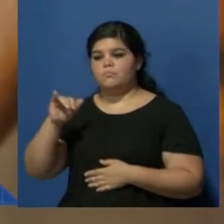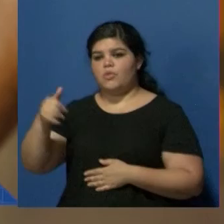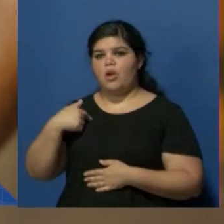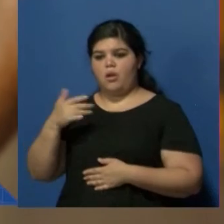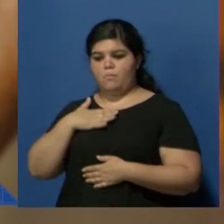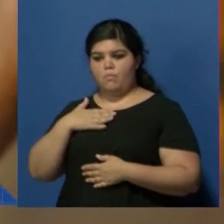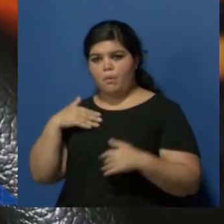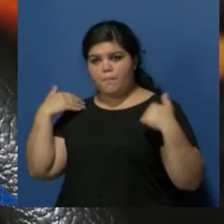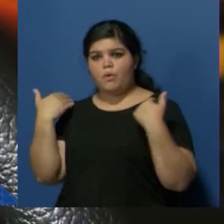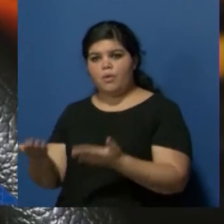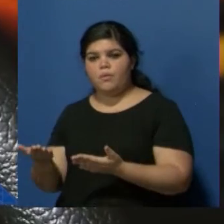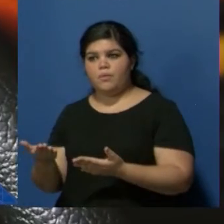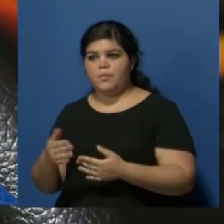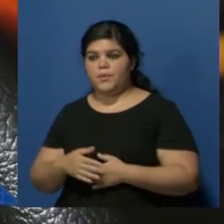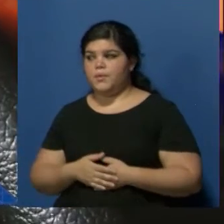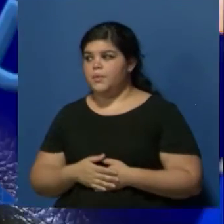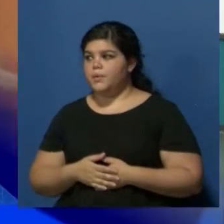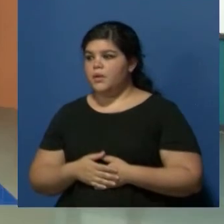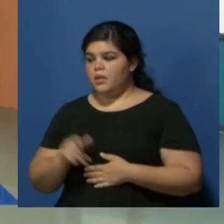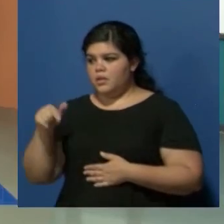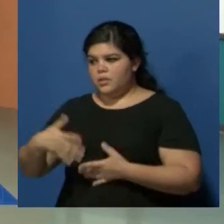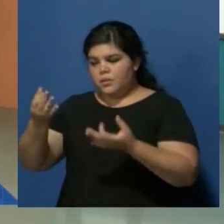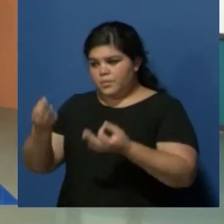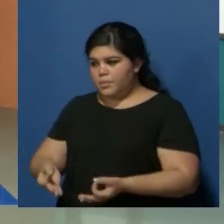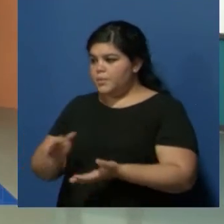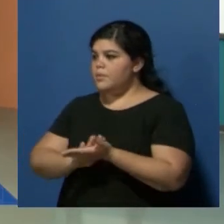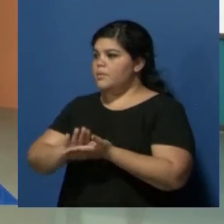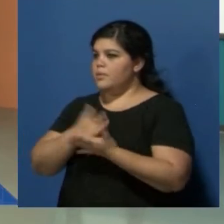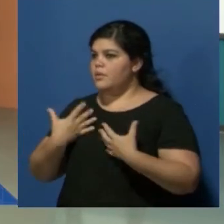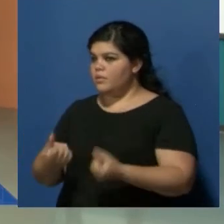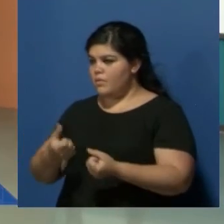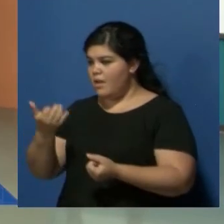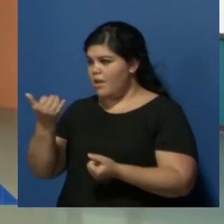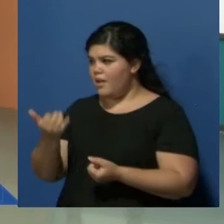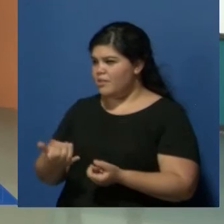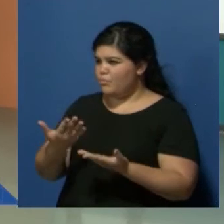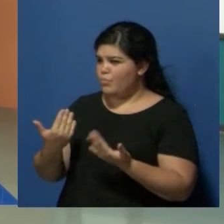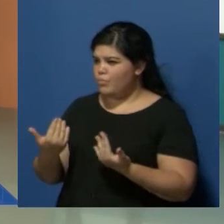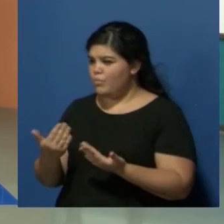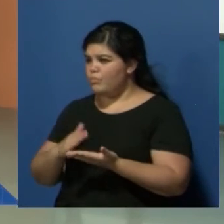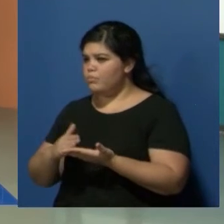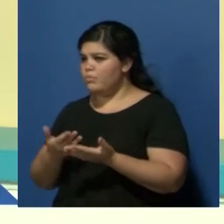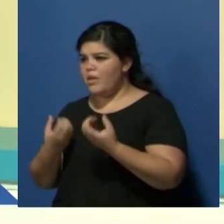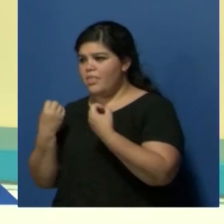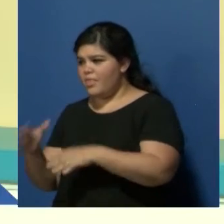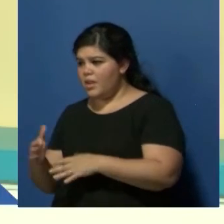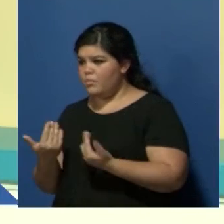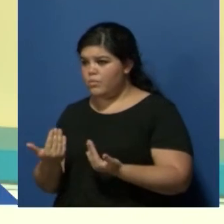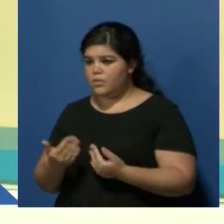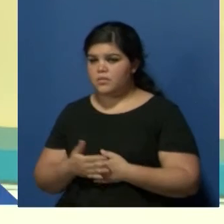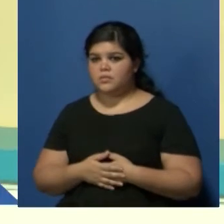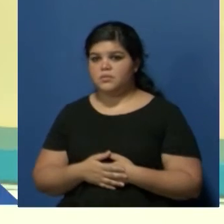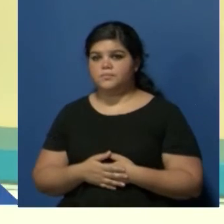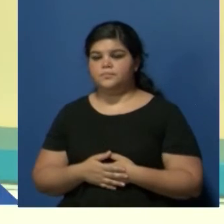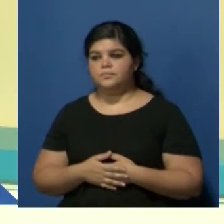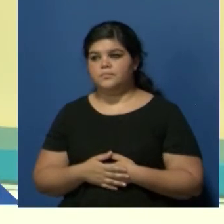una posibilidad de... Bien, ¿y tiene cura realmente un consumo problemático? ¿Se puede salir? Sí, otra vez hay que decir, yo digo... Sí,